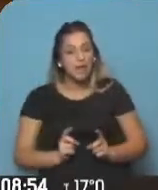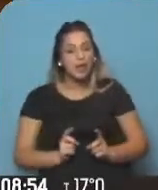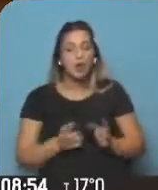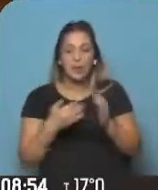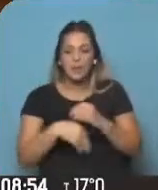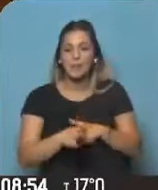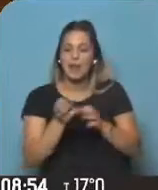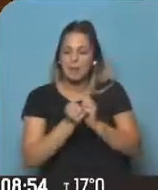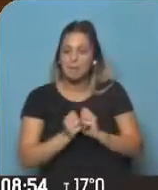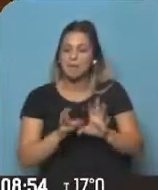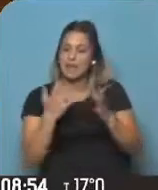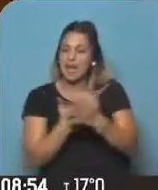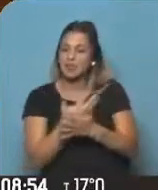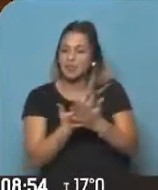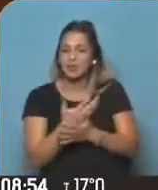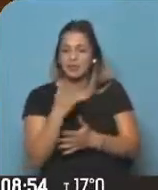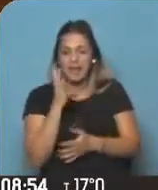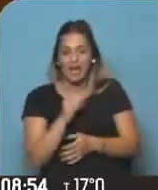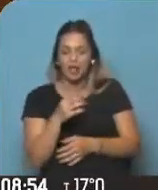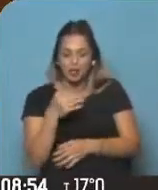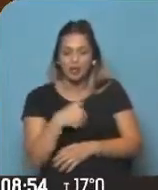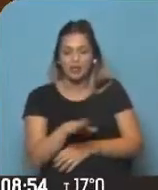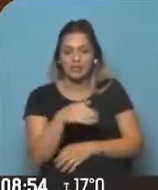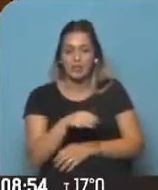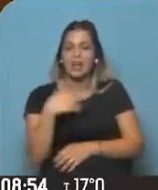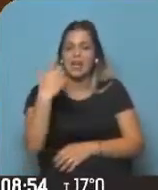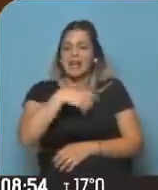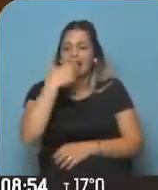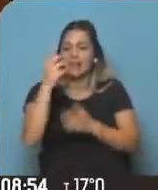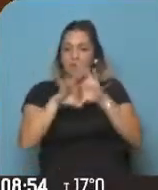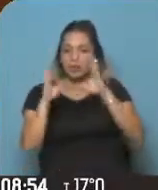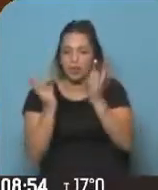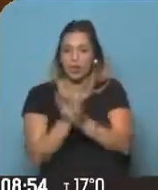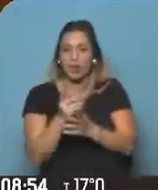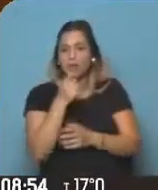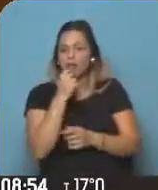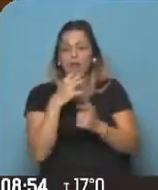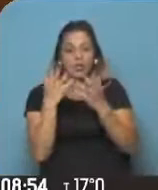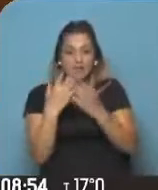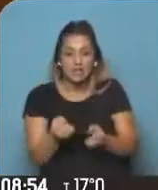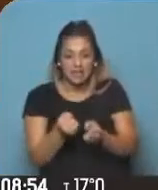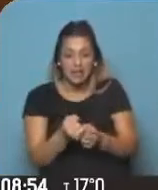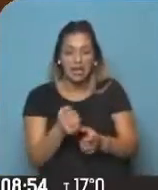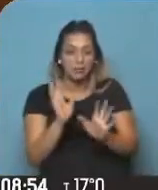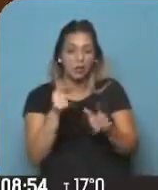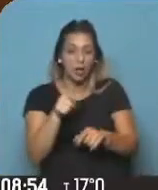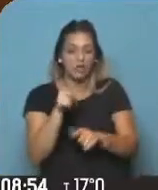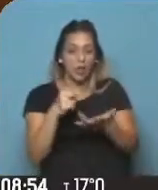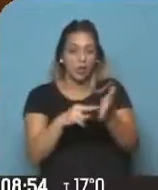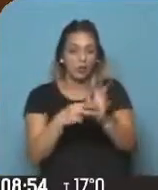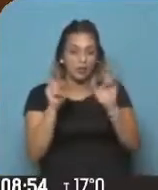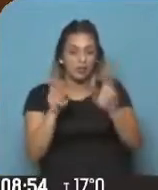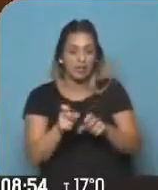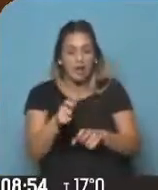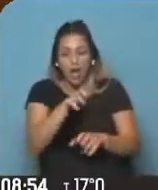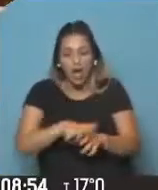a sufrir algunas consecuencias que ya lo está haciendo del calentamiento global de mashad y ahora la sequía es una de ellas y claramente lo que decíamos recién las